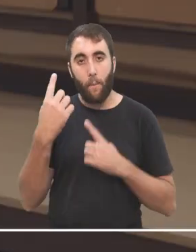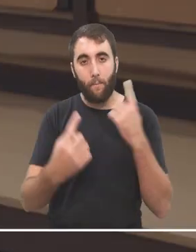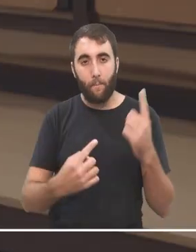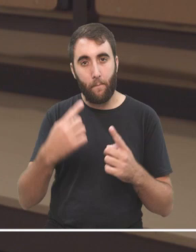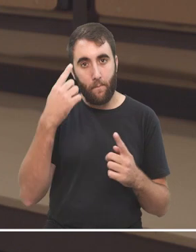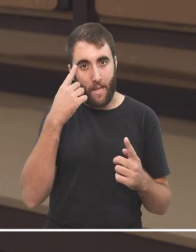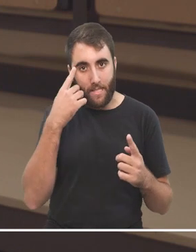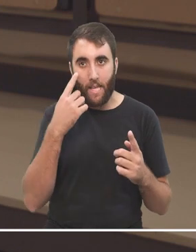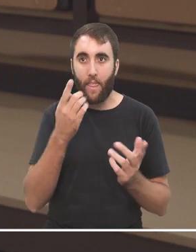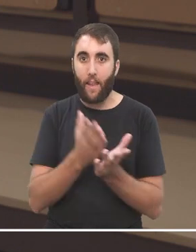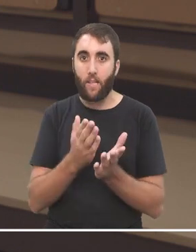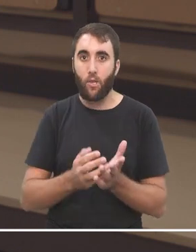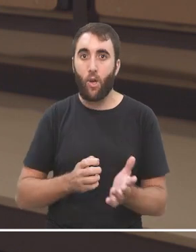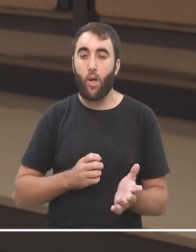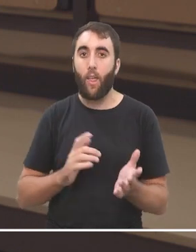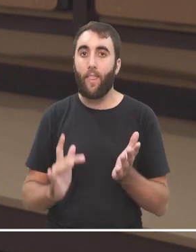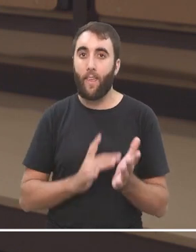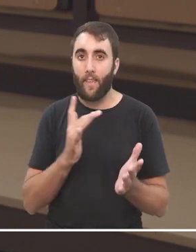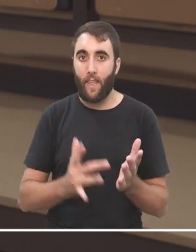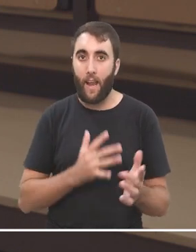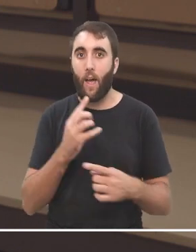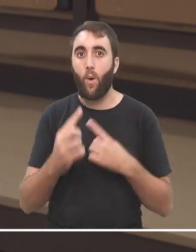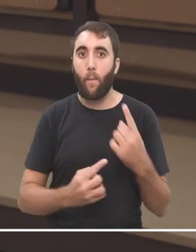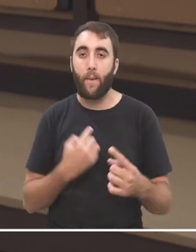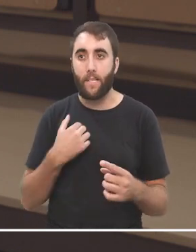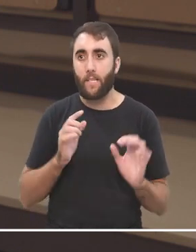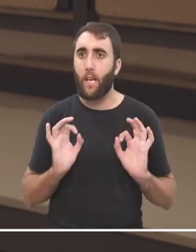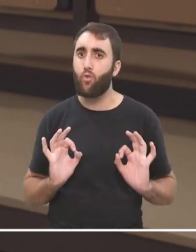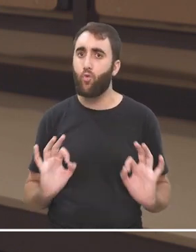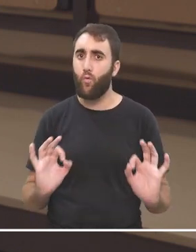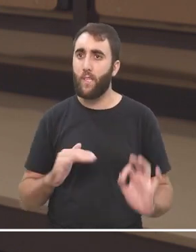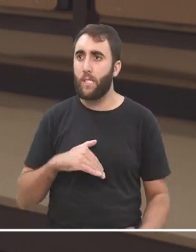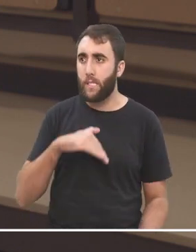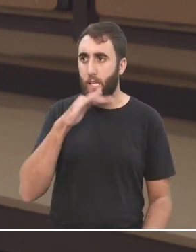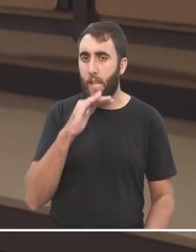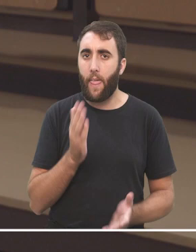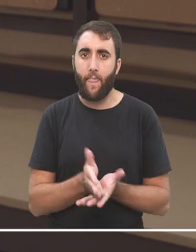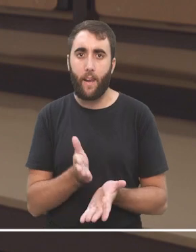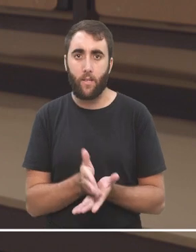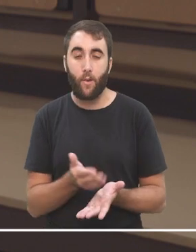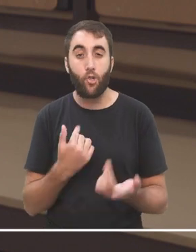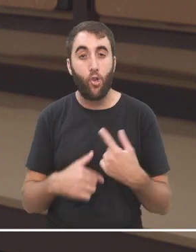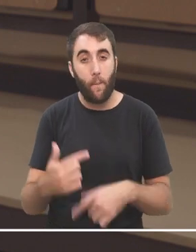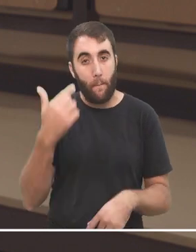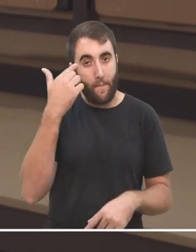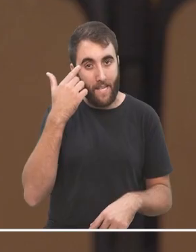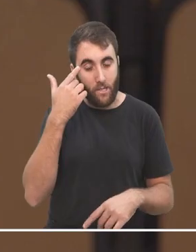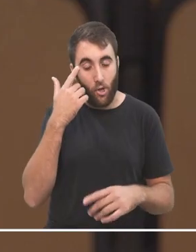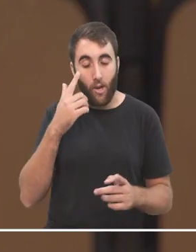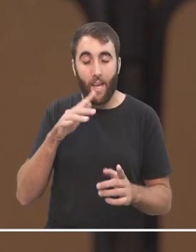derechos digitales y hay quien piensa que con los derechos que tenemos ya nos basta. Yo pienso que el entorno